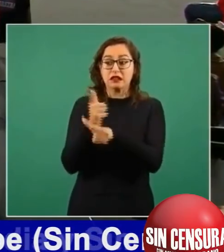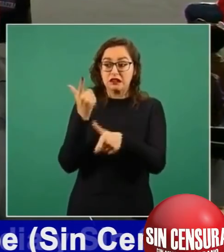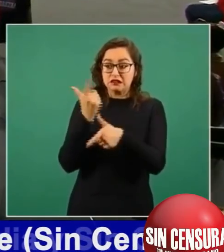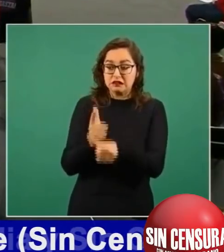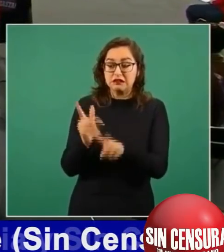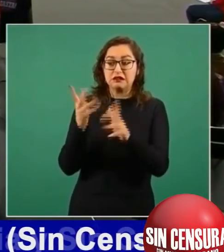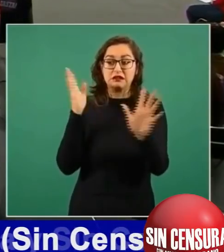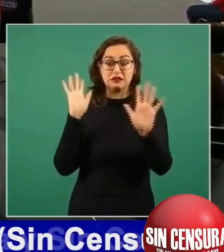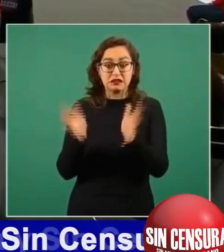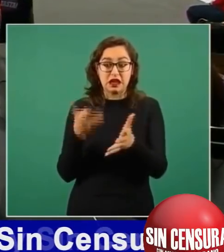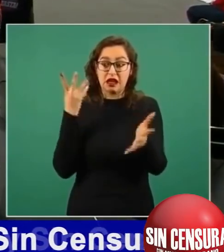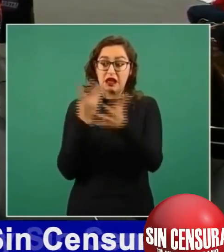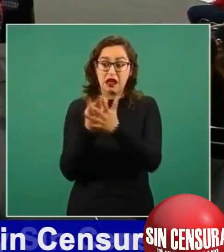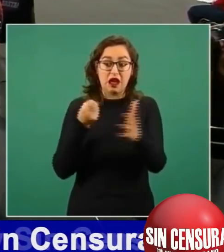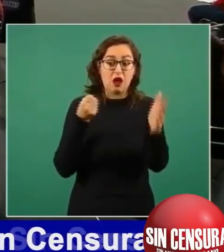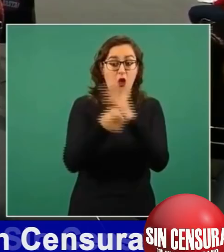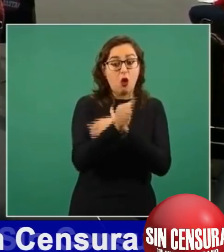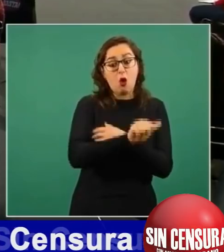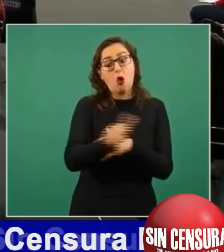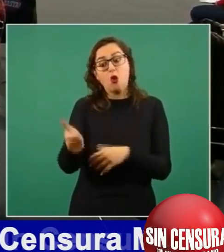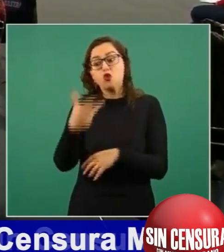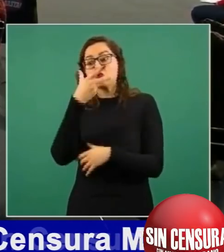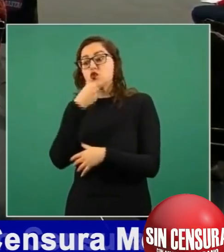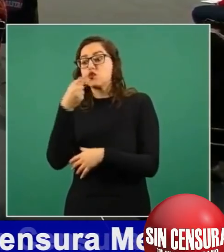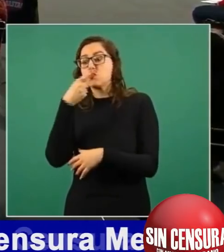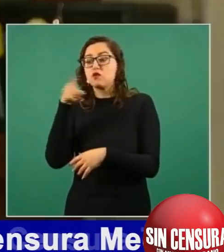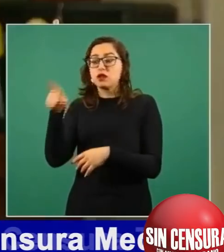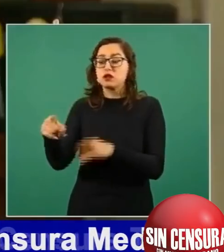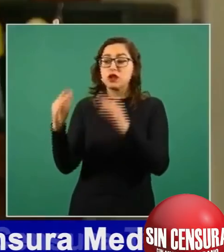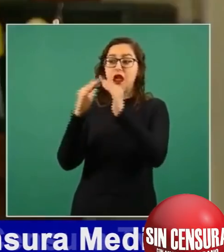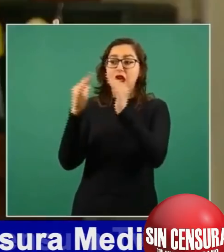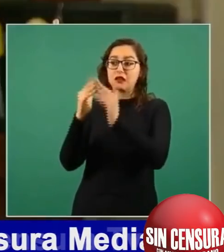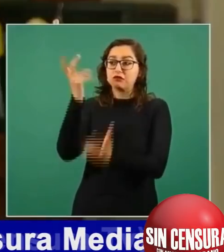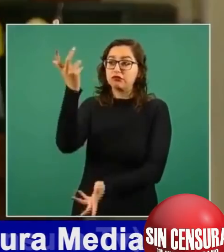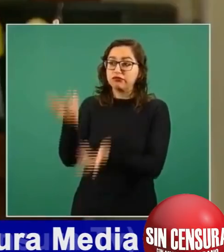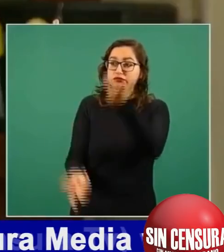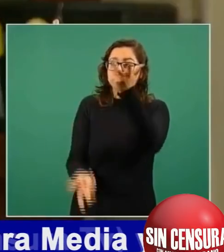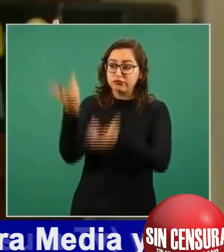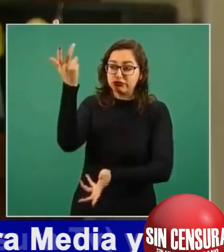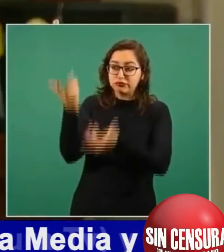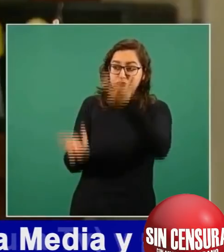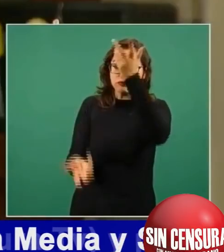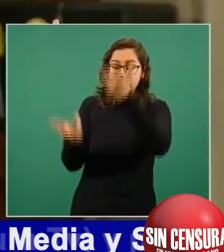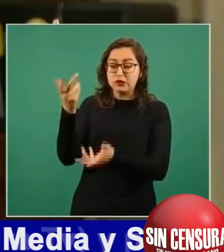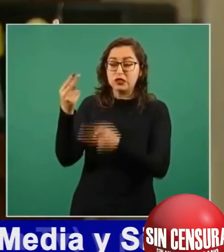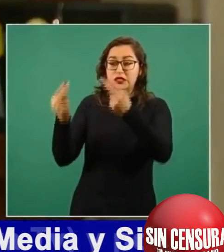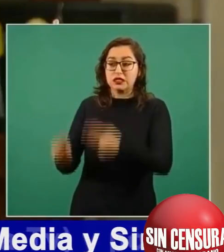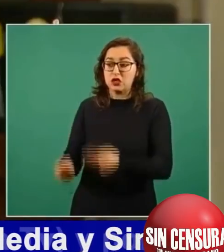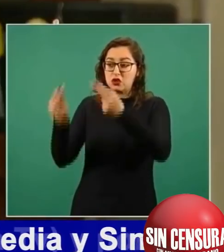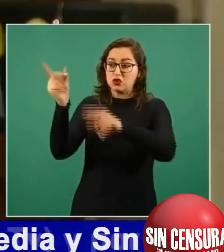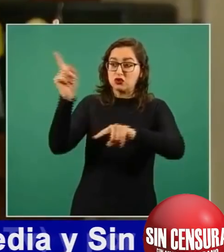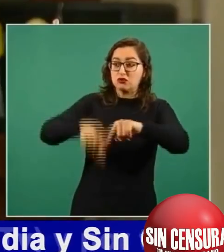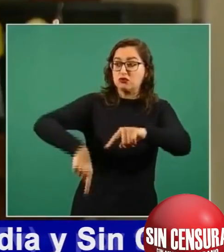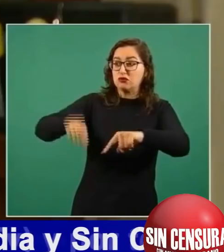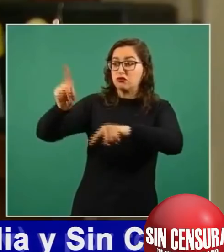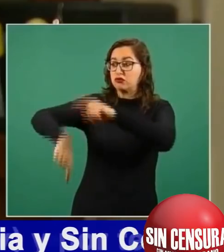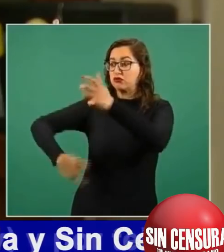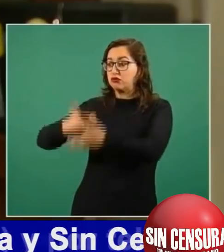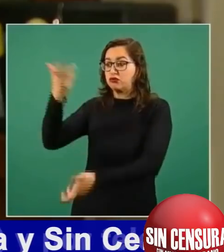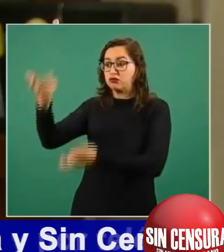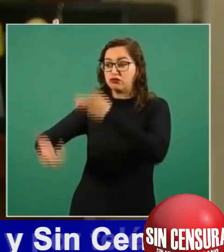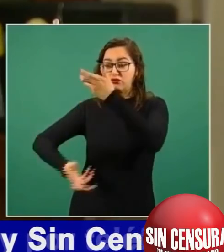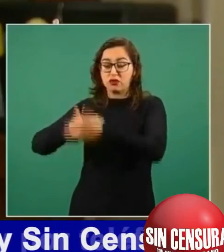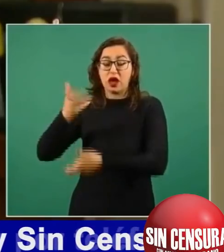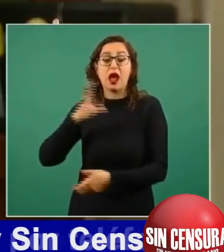fue extorsionado, le quitaron, secuestraron a sus familiares y le quitaron sus negocios para hacerse de propiedades.